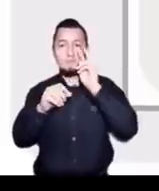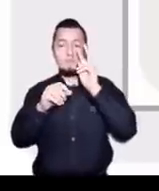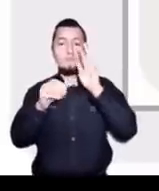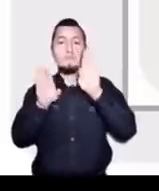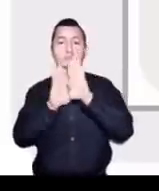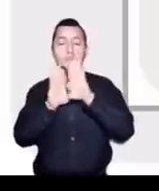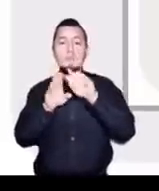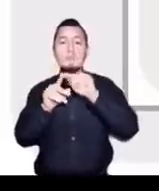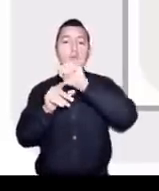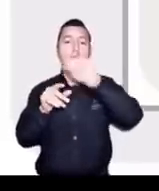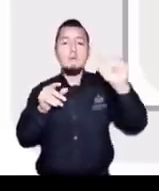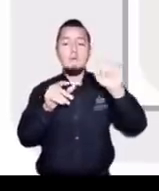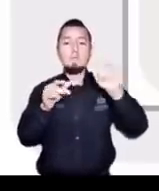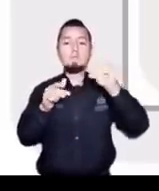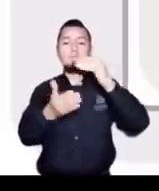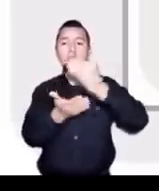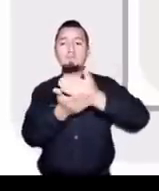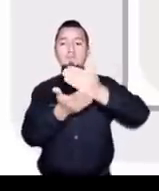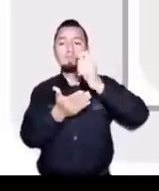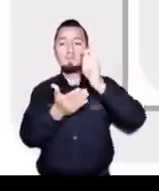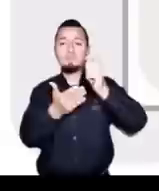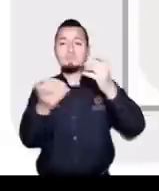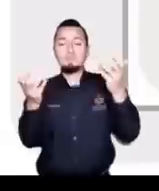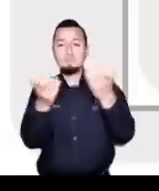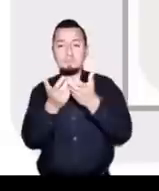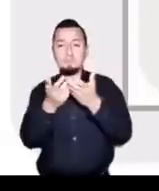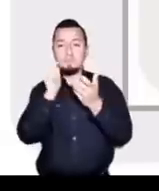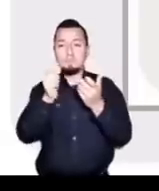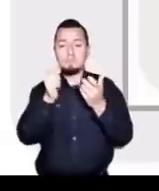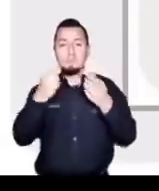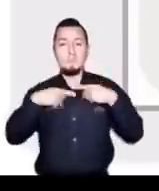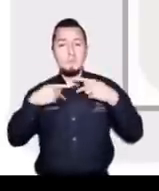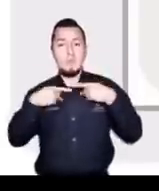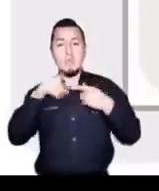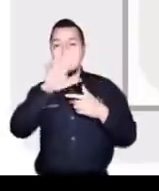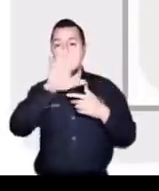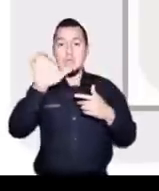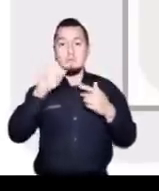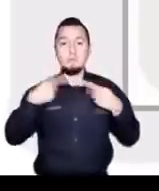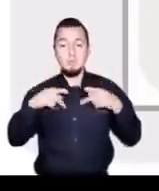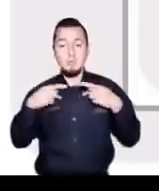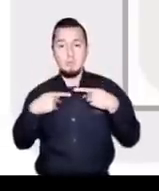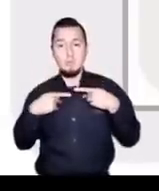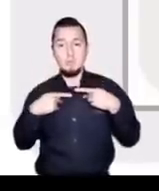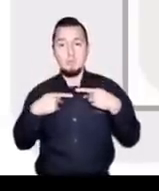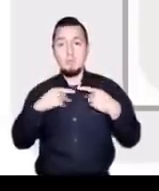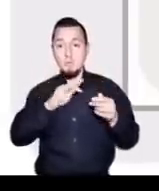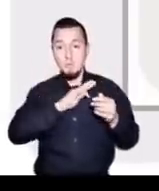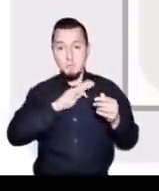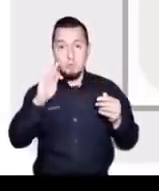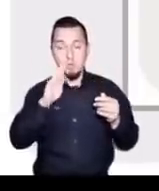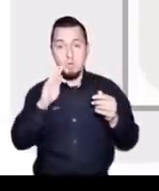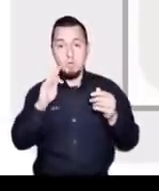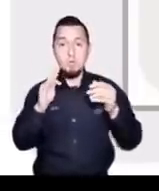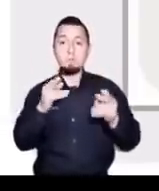capacidad de hasta 300 pasajeros, pero se pueden acoplar varias unidades de este